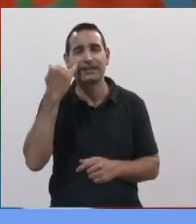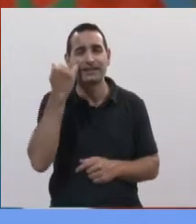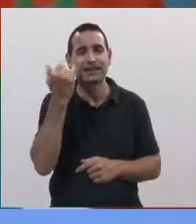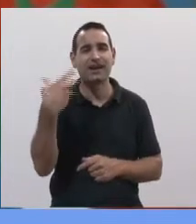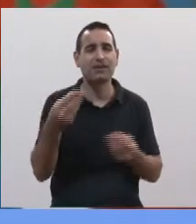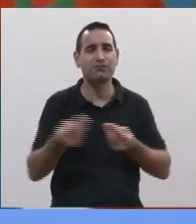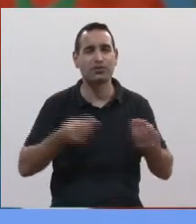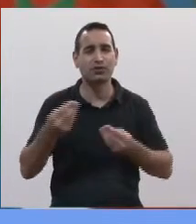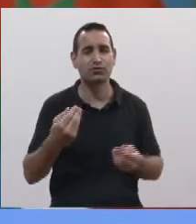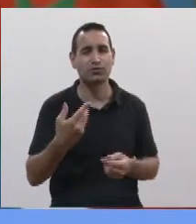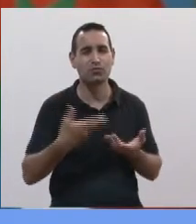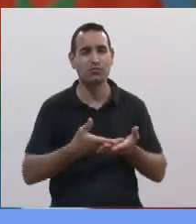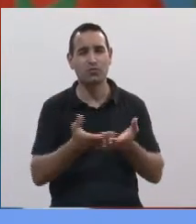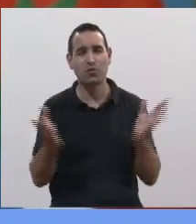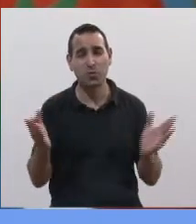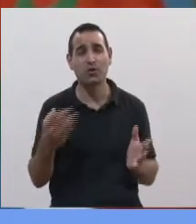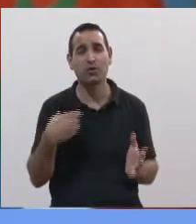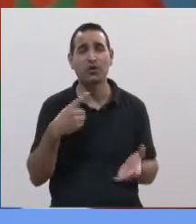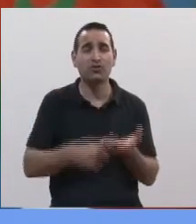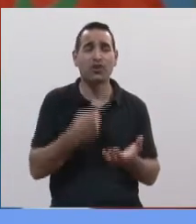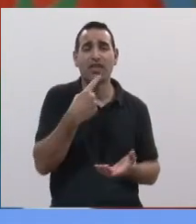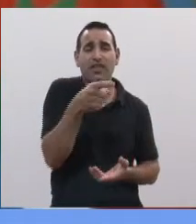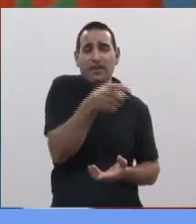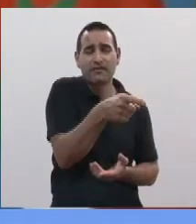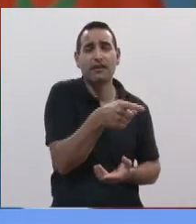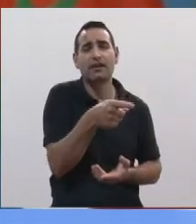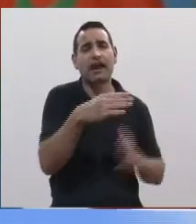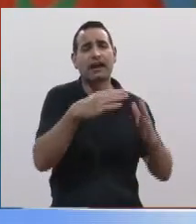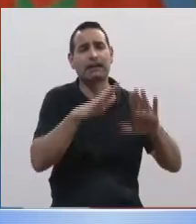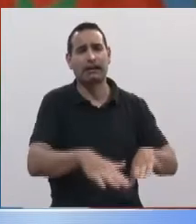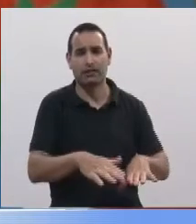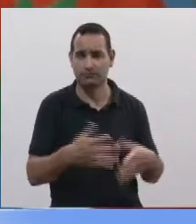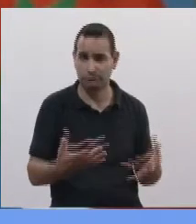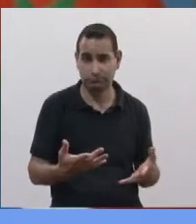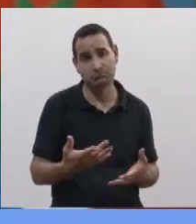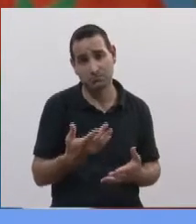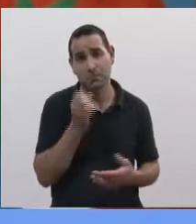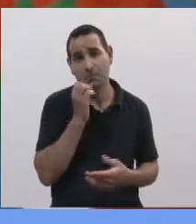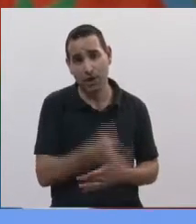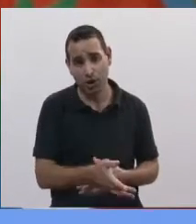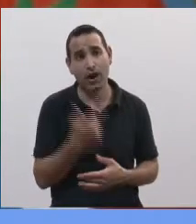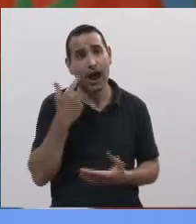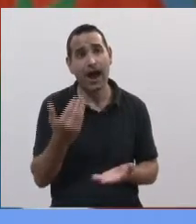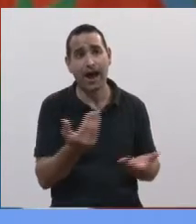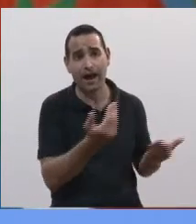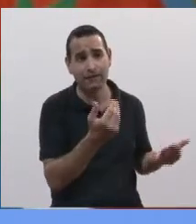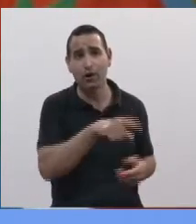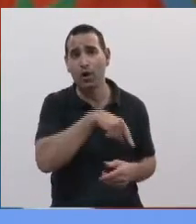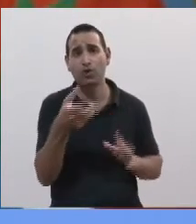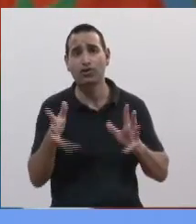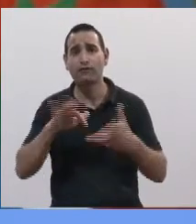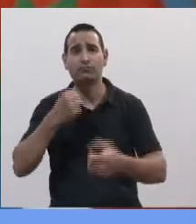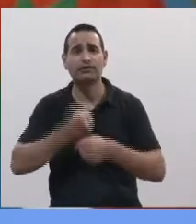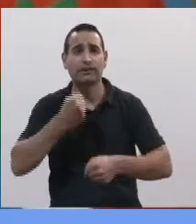administración pública que se siga quedando en casa, sería óptimo que pudiéramos generar otra forma